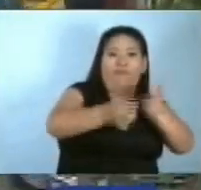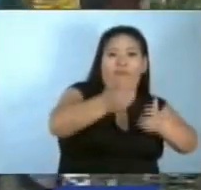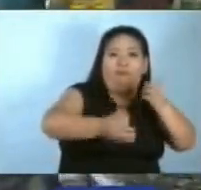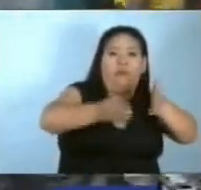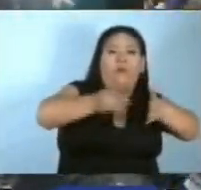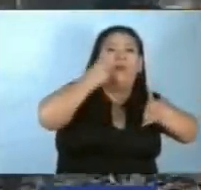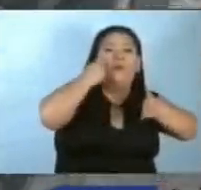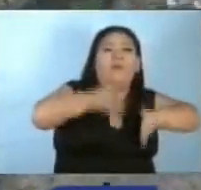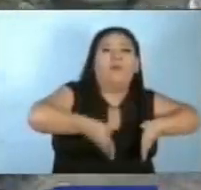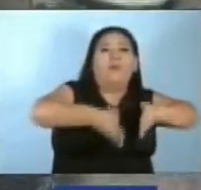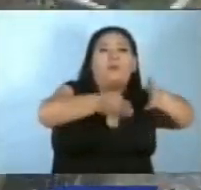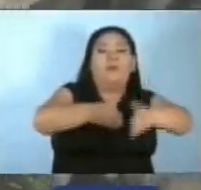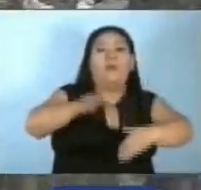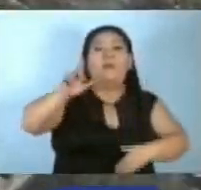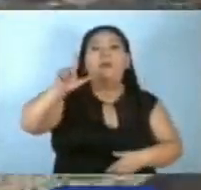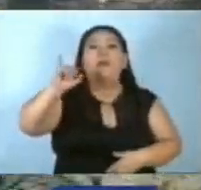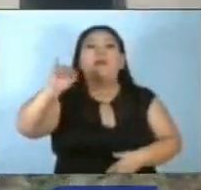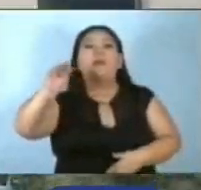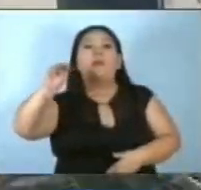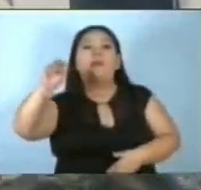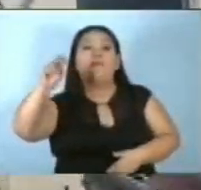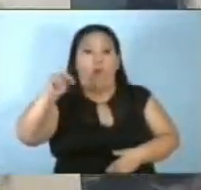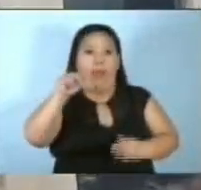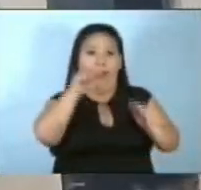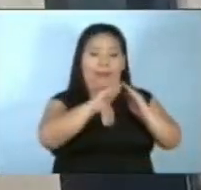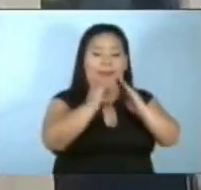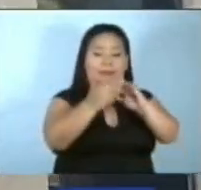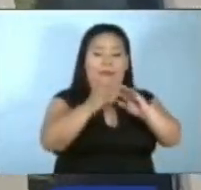2 semanas, señores, ya se reporta la muerte de